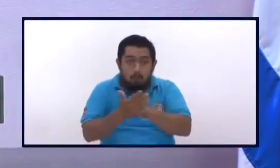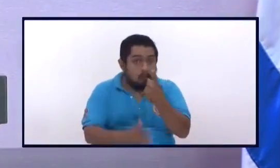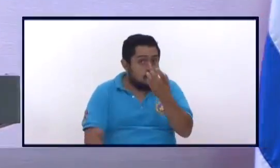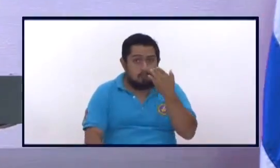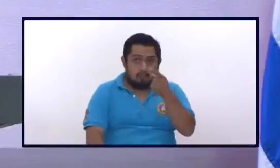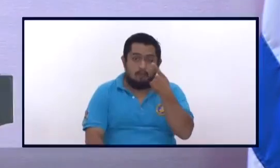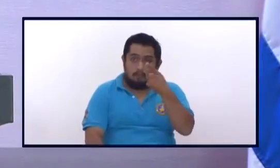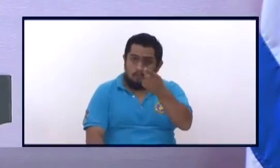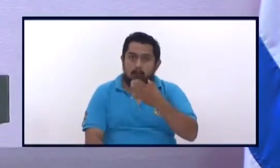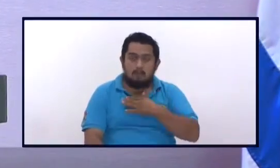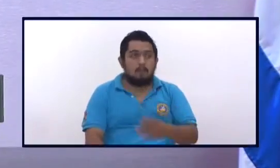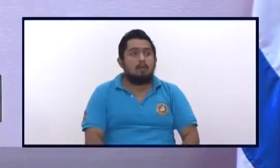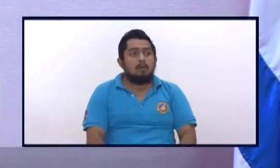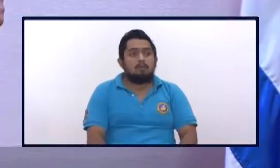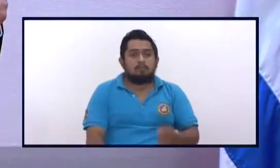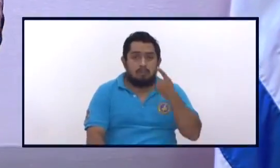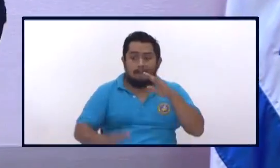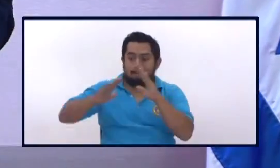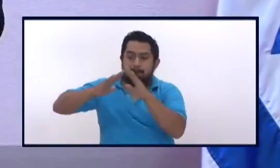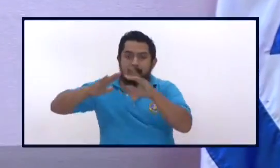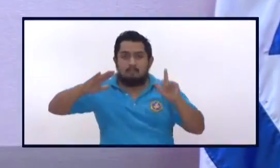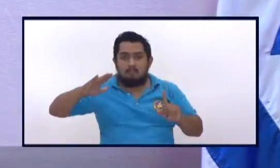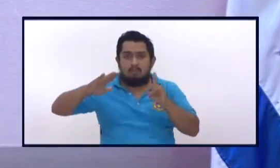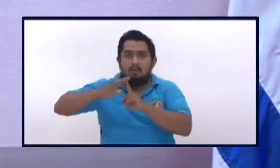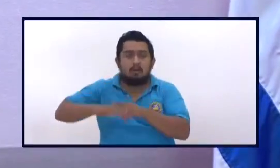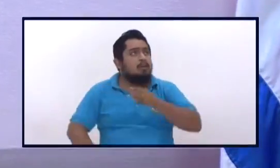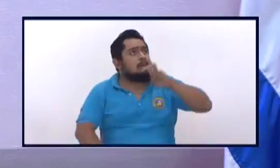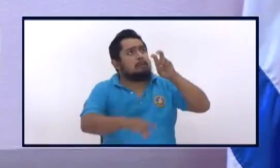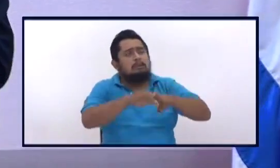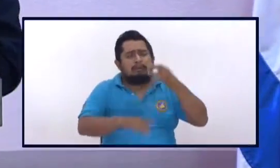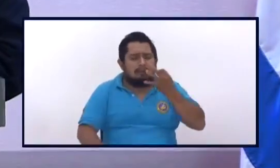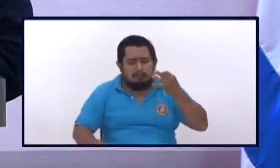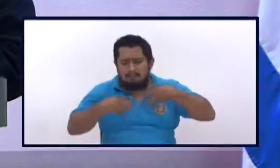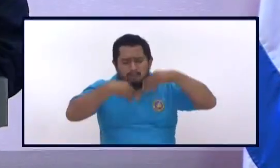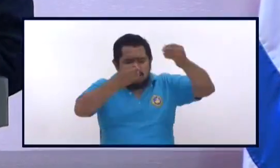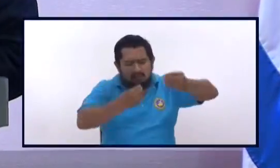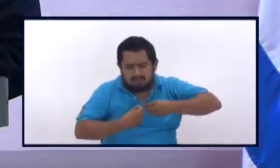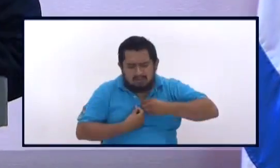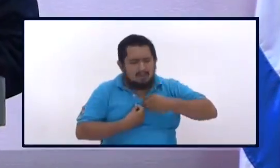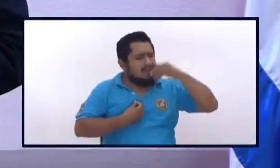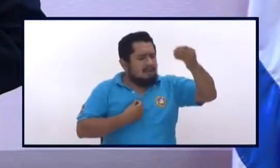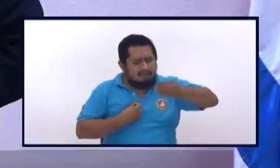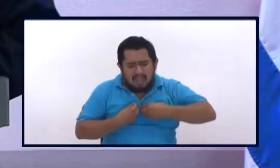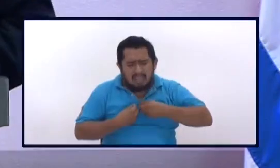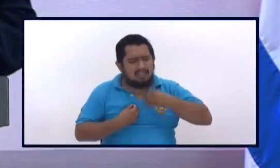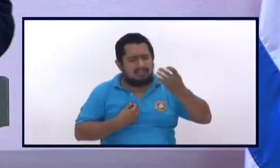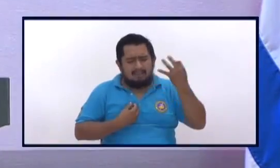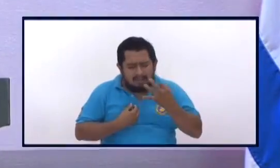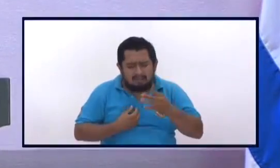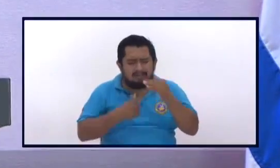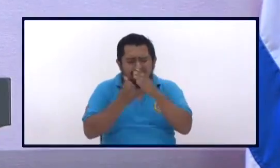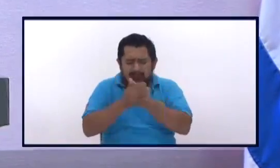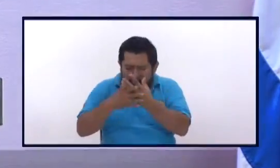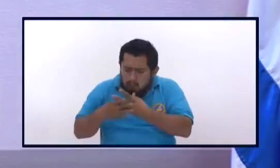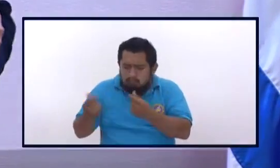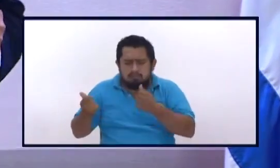llegar dónde estás en tu casa bramando ante dios diciendo señor dame vida para un día más para medir al señor sácame de esta ya